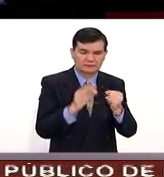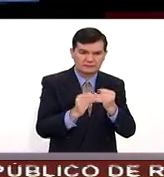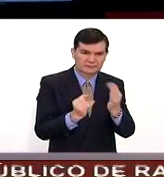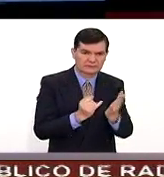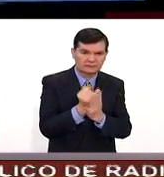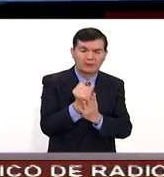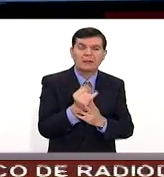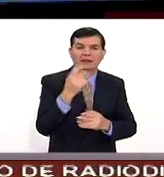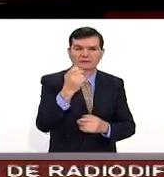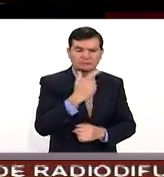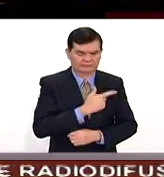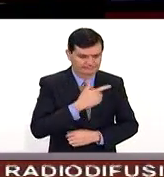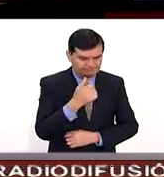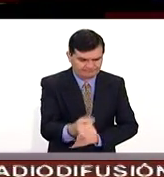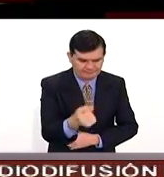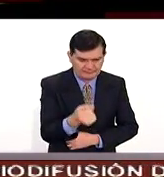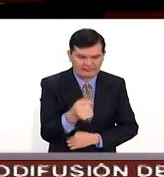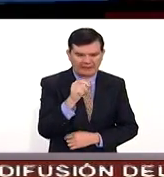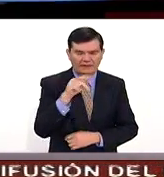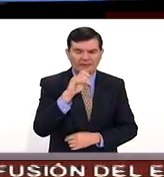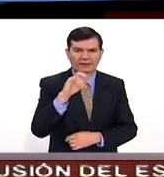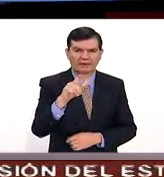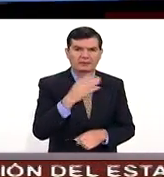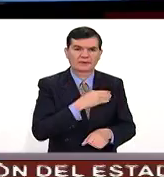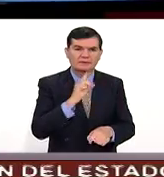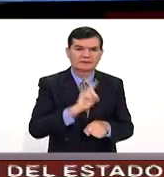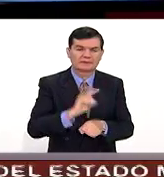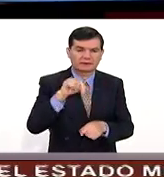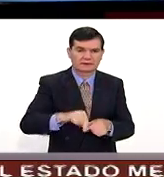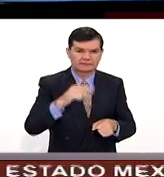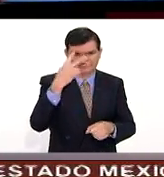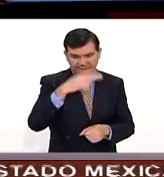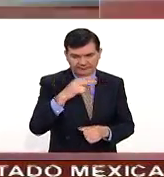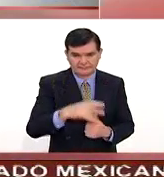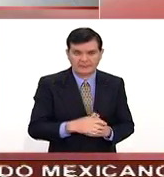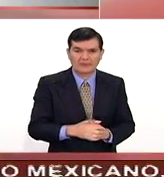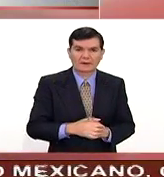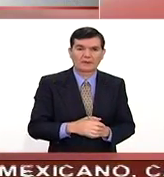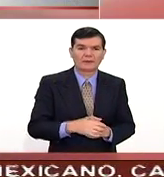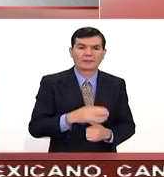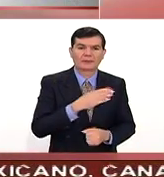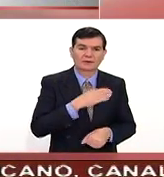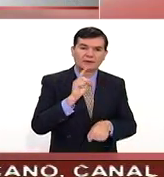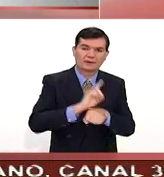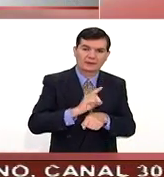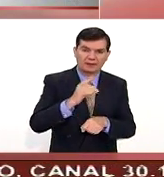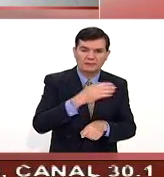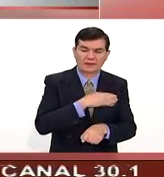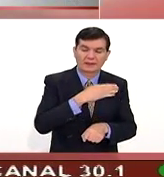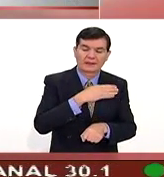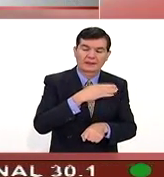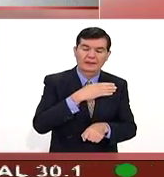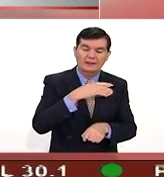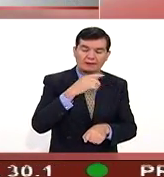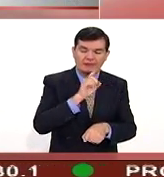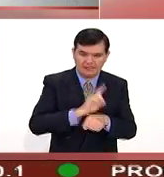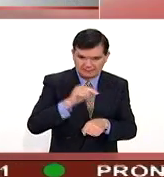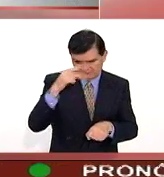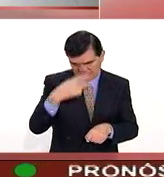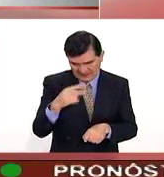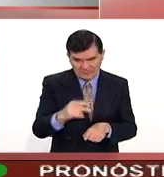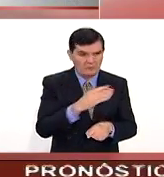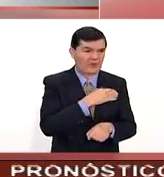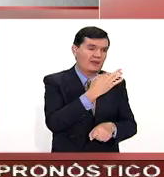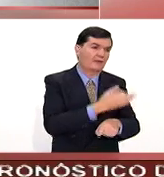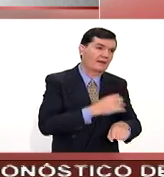decisiva? Es un gusto saludarte, Miguel. Muy buenos días aquí en México. Muy buenos días, buenas tardes acá en París. Un gusto saludarte,